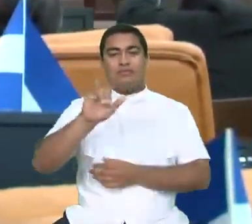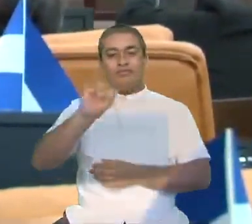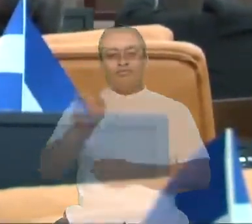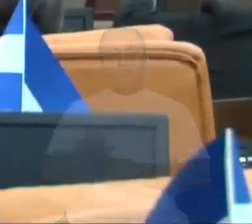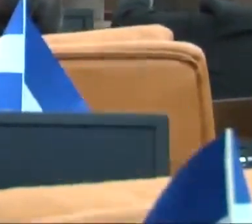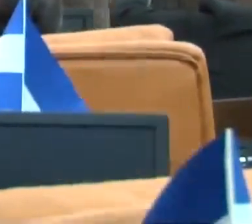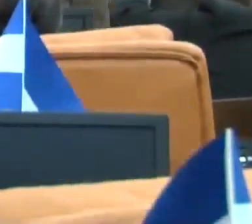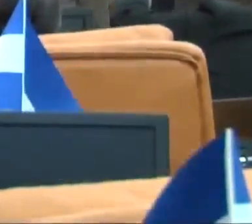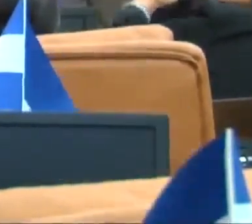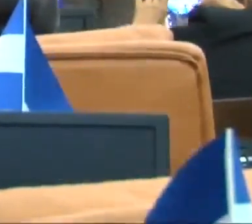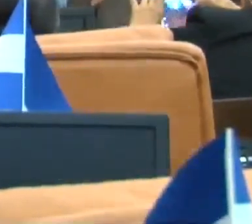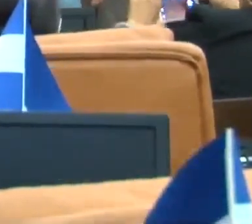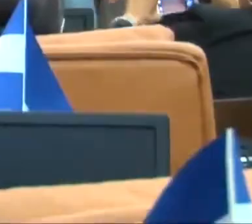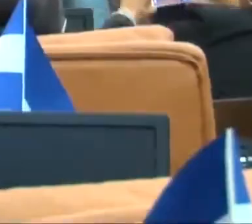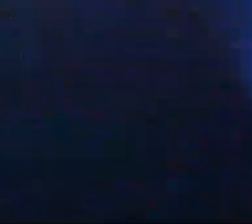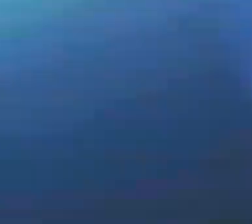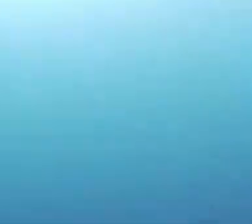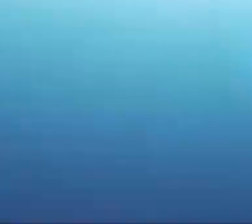Escoto.